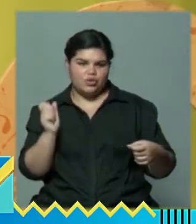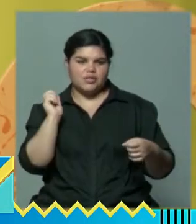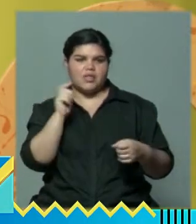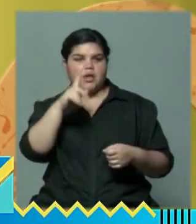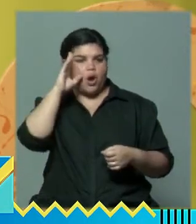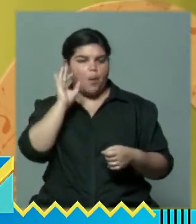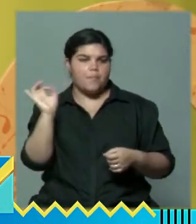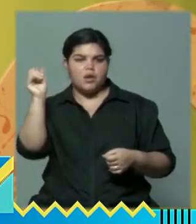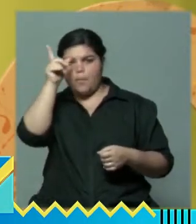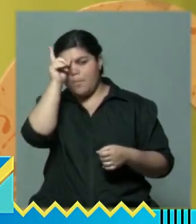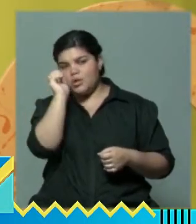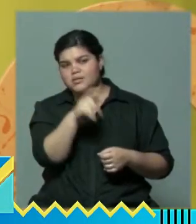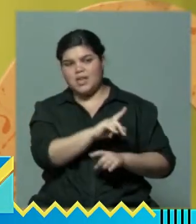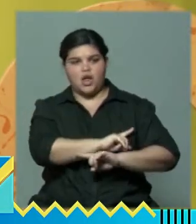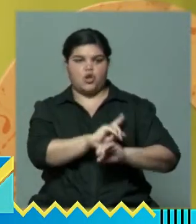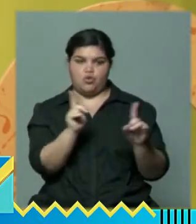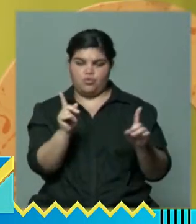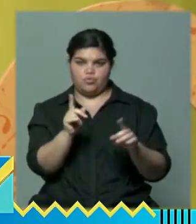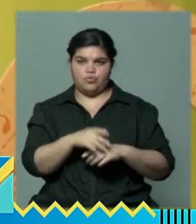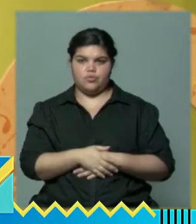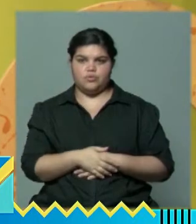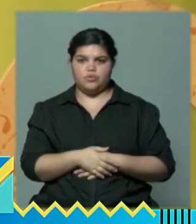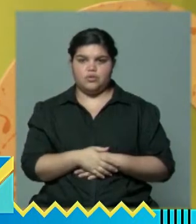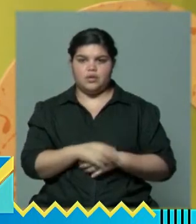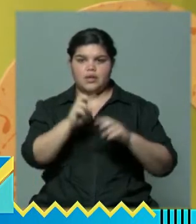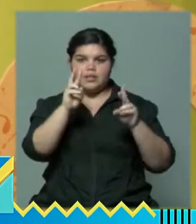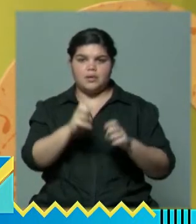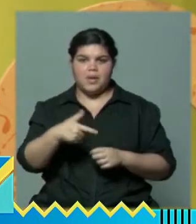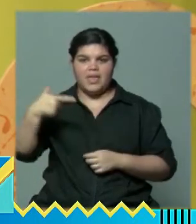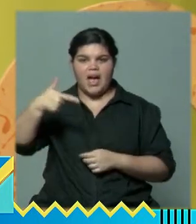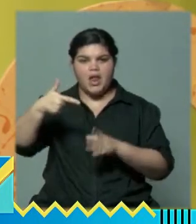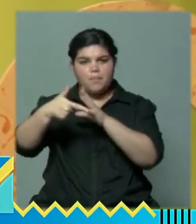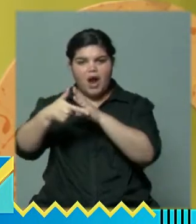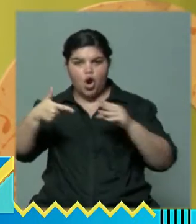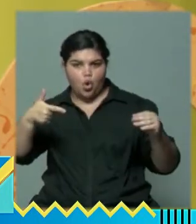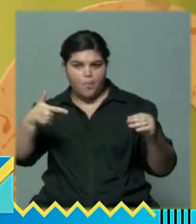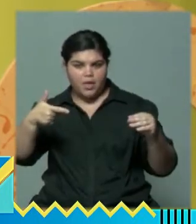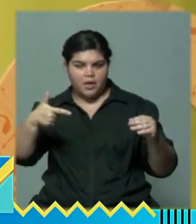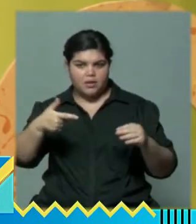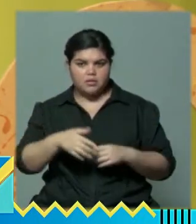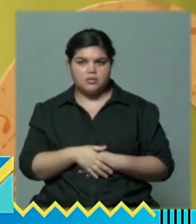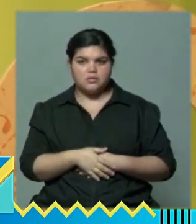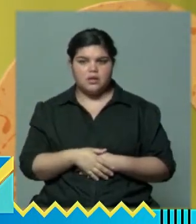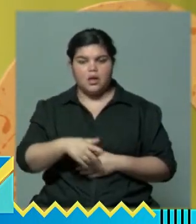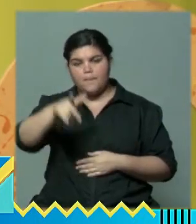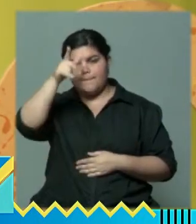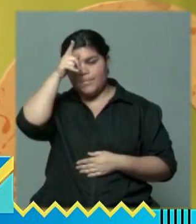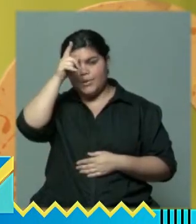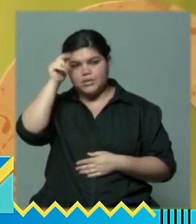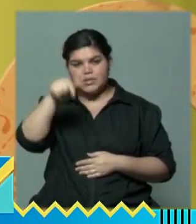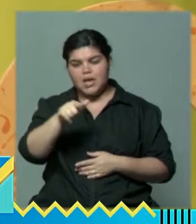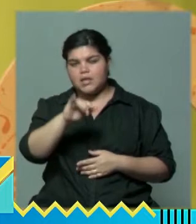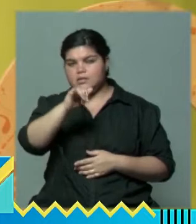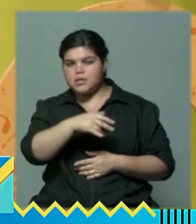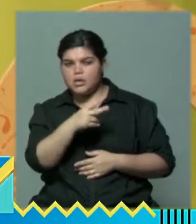del policía, porque en el caso de un arma réplica, ni siquiera queda a criterio del policía a ver si justifica a la